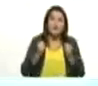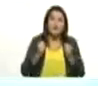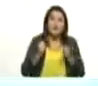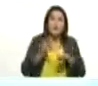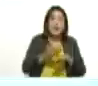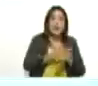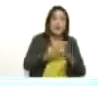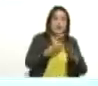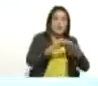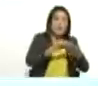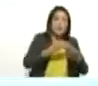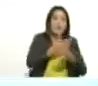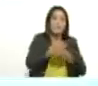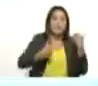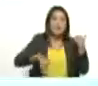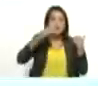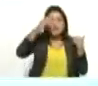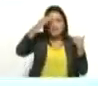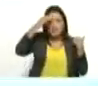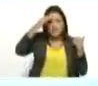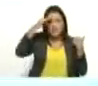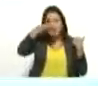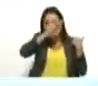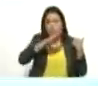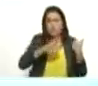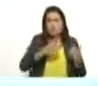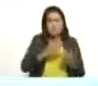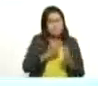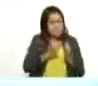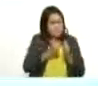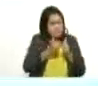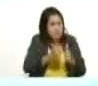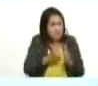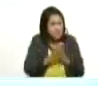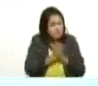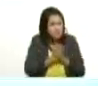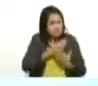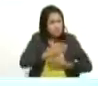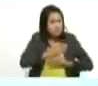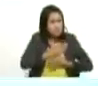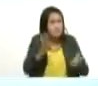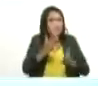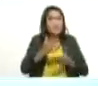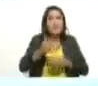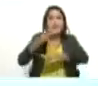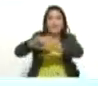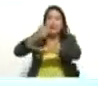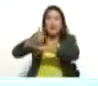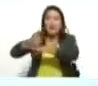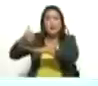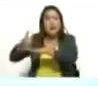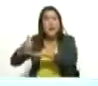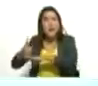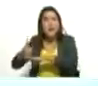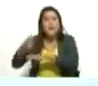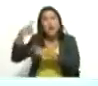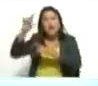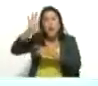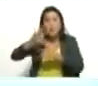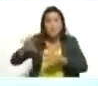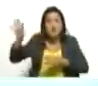llevó delegados cancilleres, llevó delegados directos de primeros ministros y presidentes de todo el mundo. Una